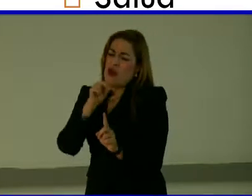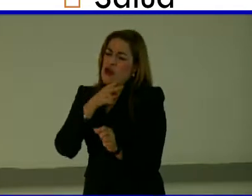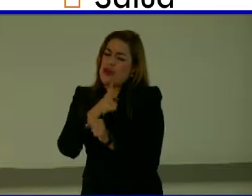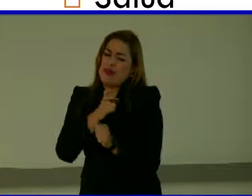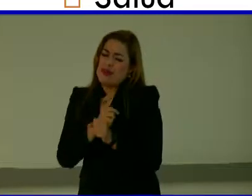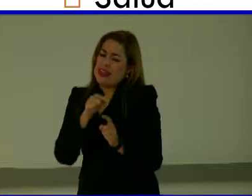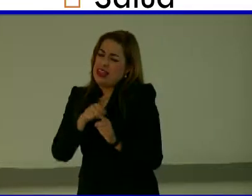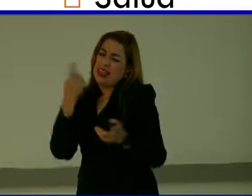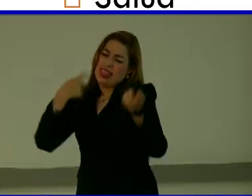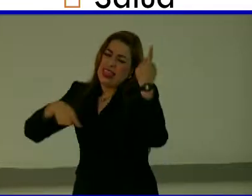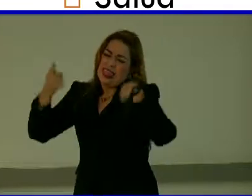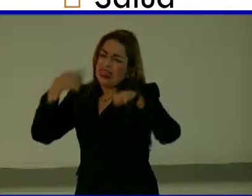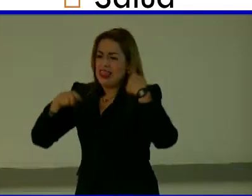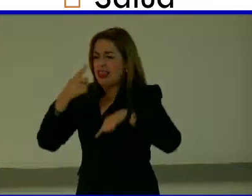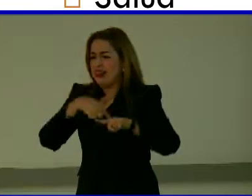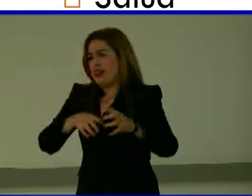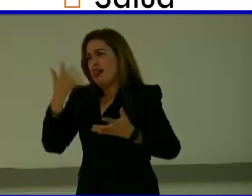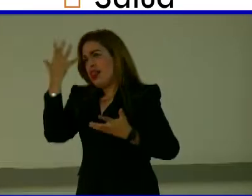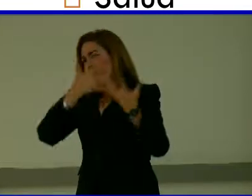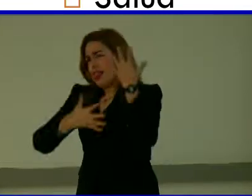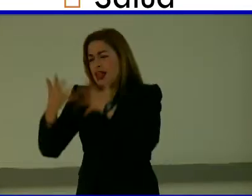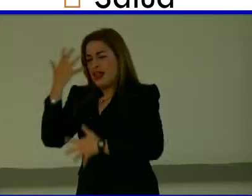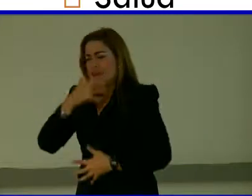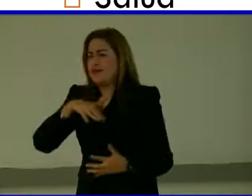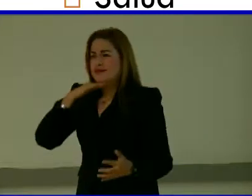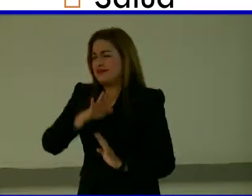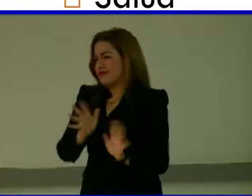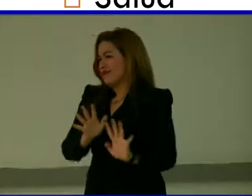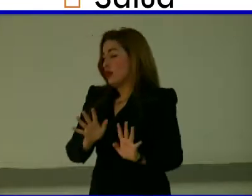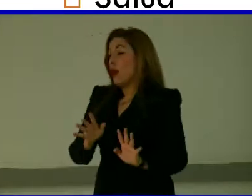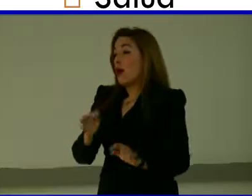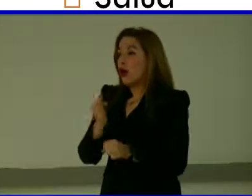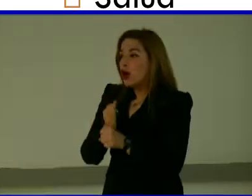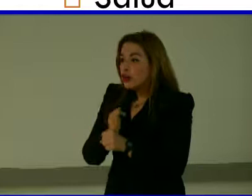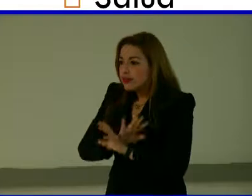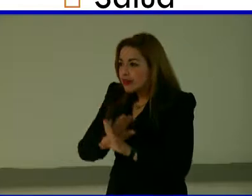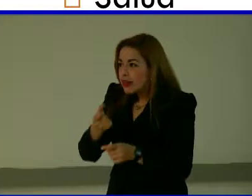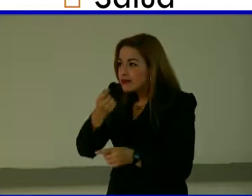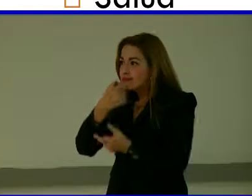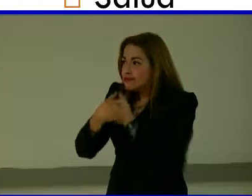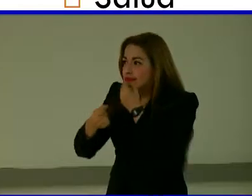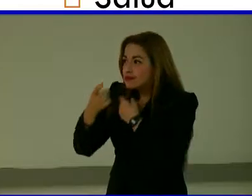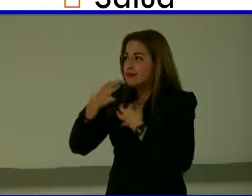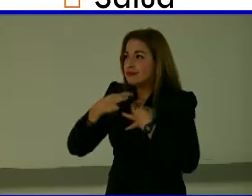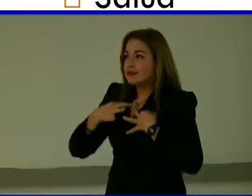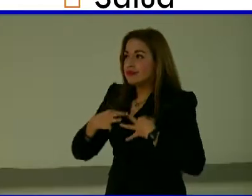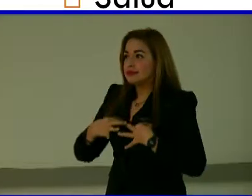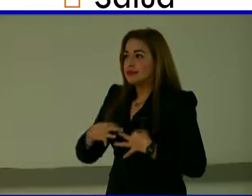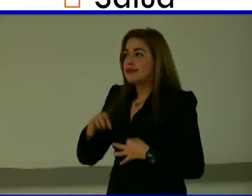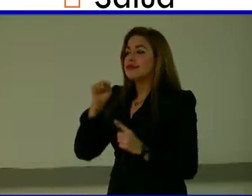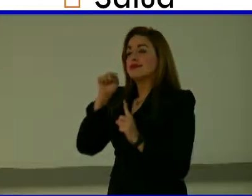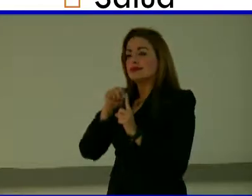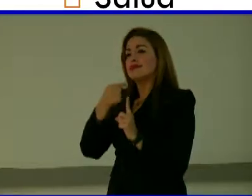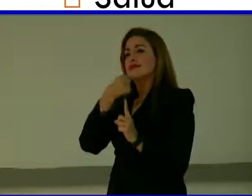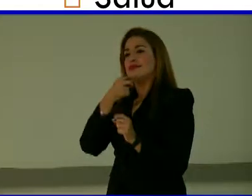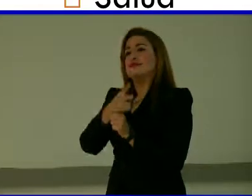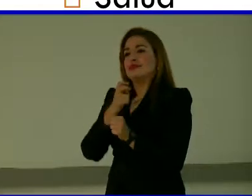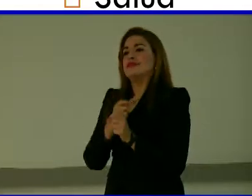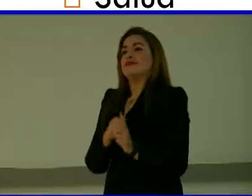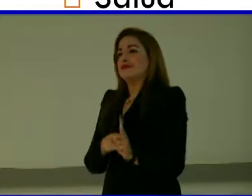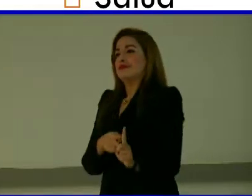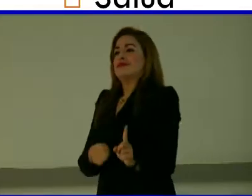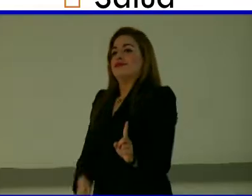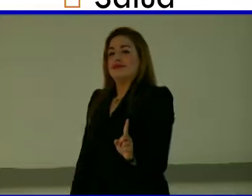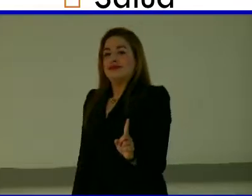niños. Y él no decía, oh, pobre mí. No, estaba describiendo hechos. Esta es mi